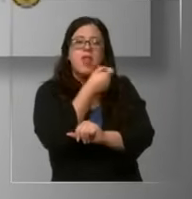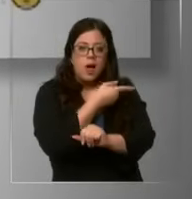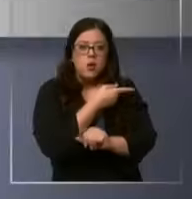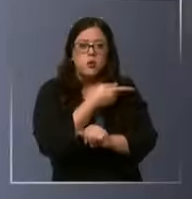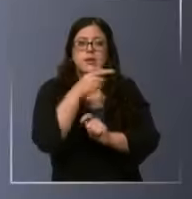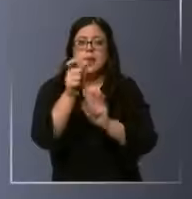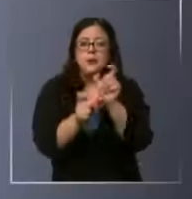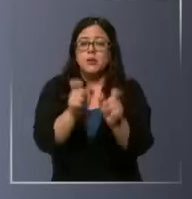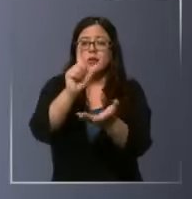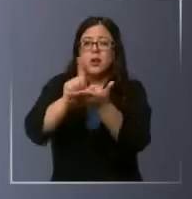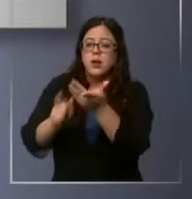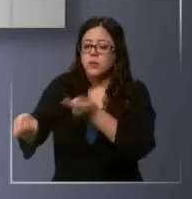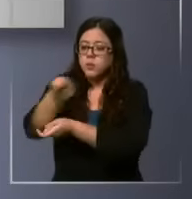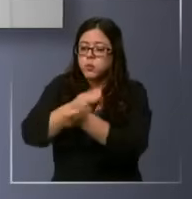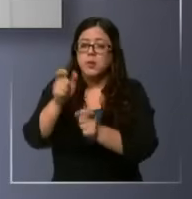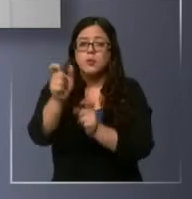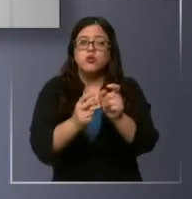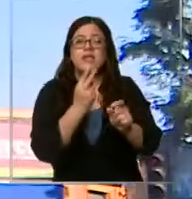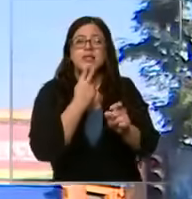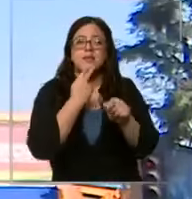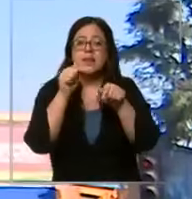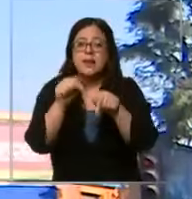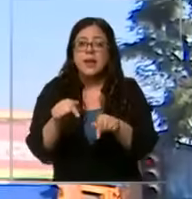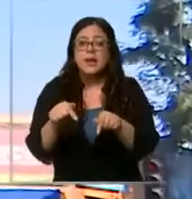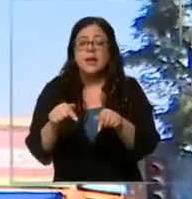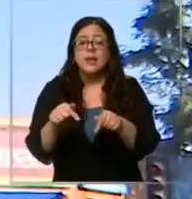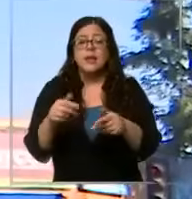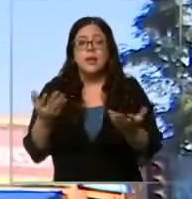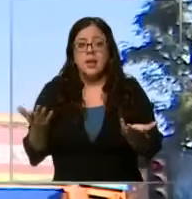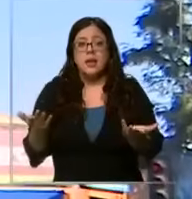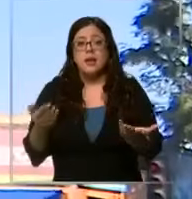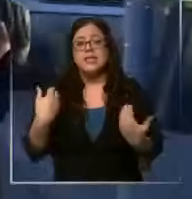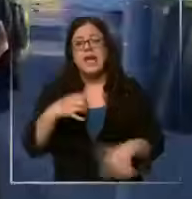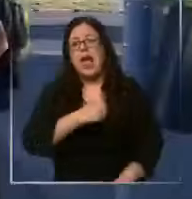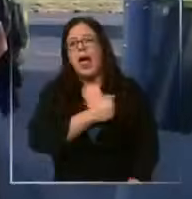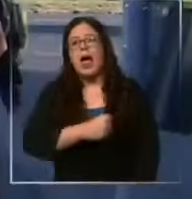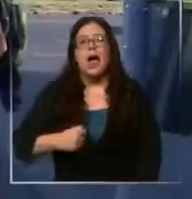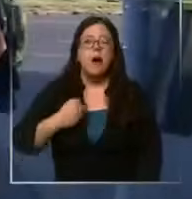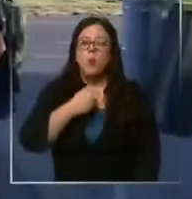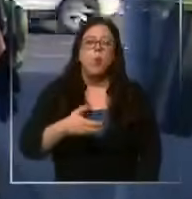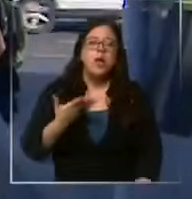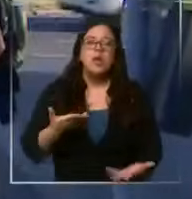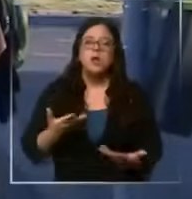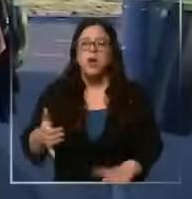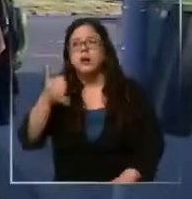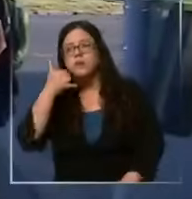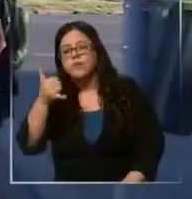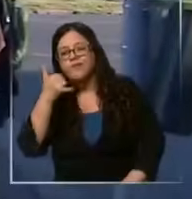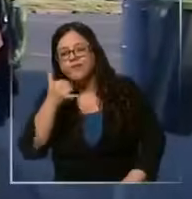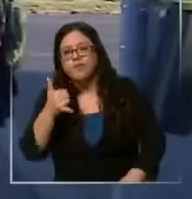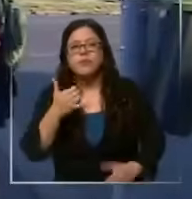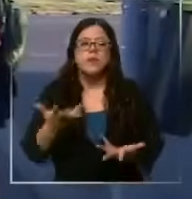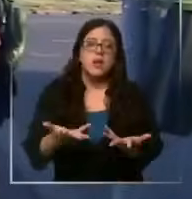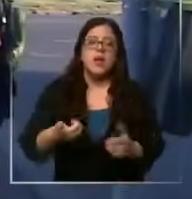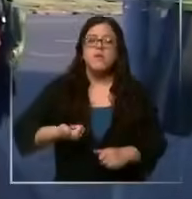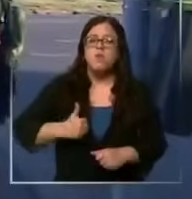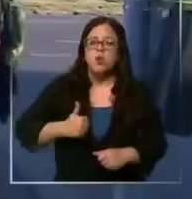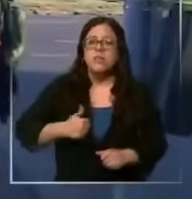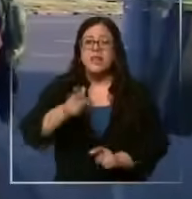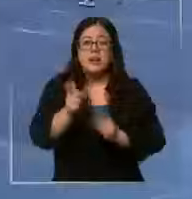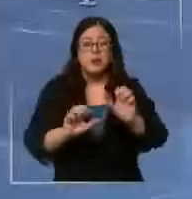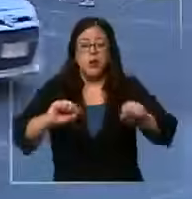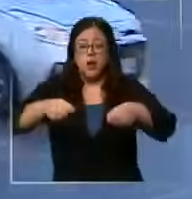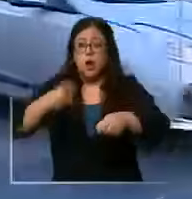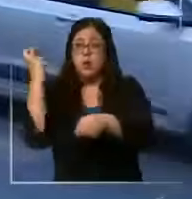los locatarios y residentes del sector aseguran estar cansados de llamar a las autoridades. Los motochorros, dicen,